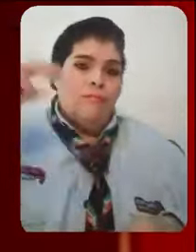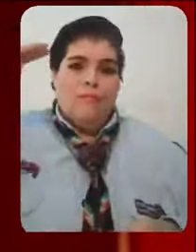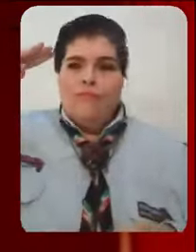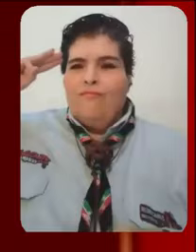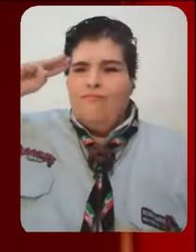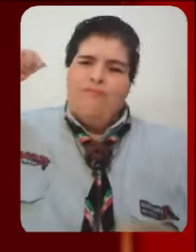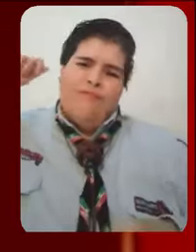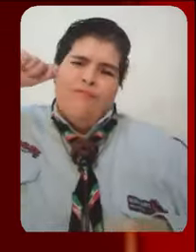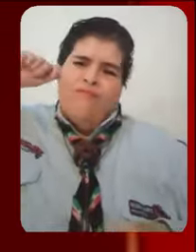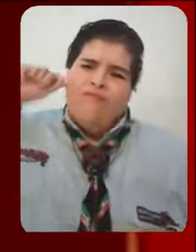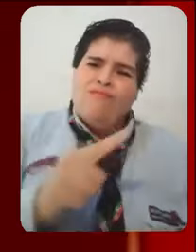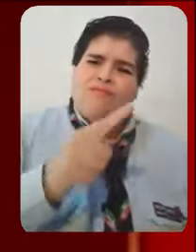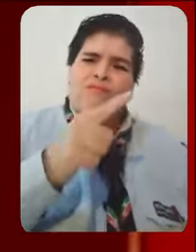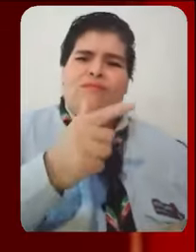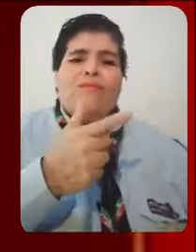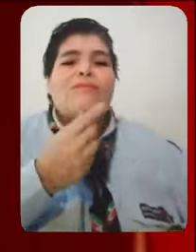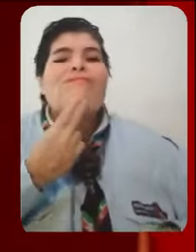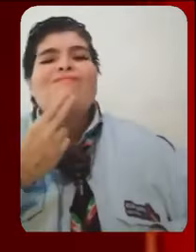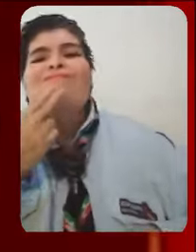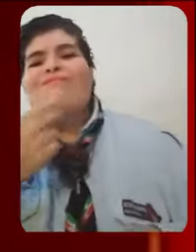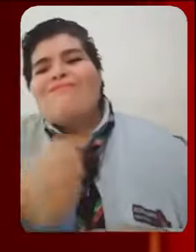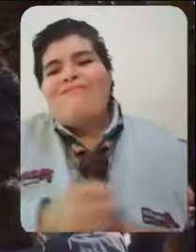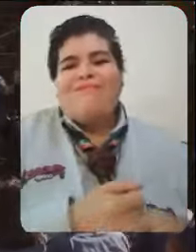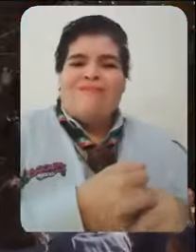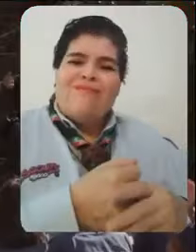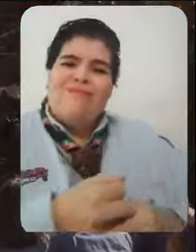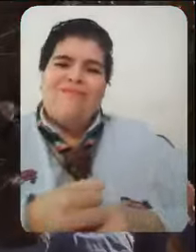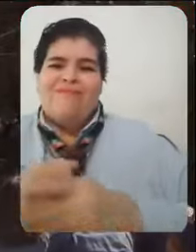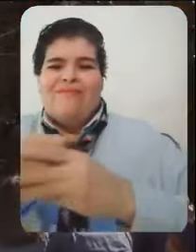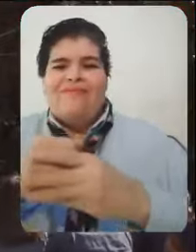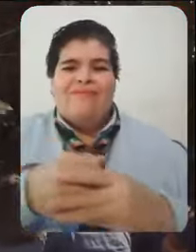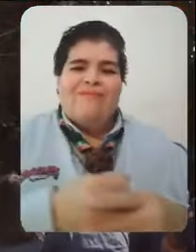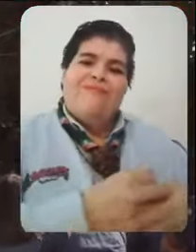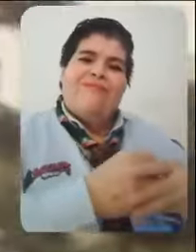Siempre habrá un scout listo para servir.